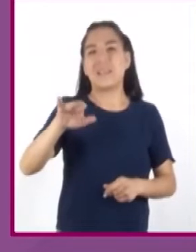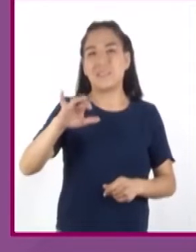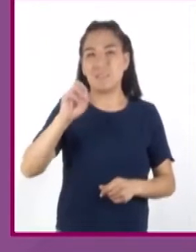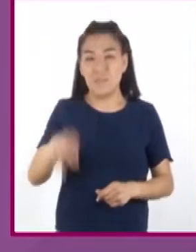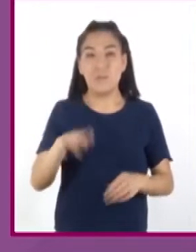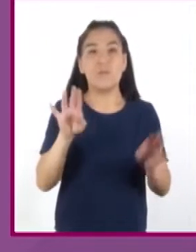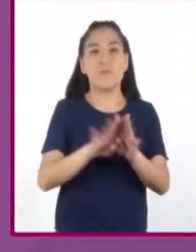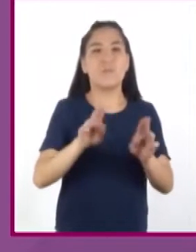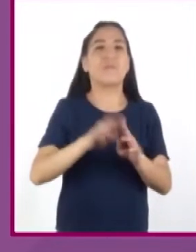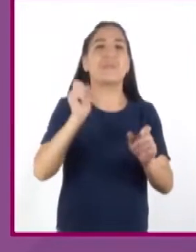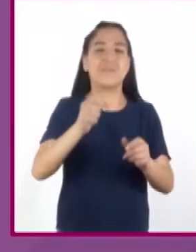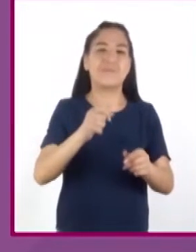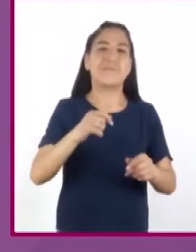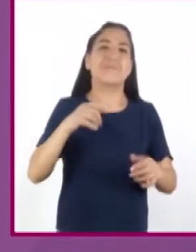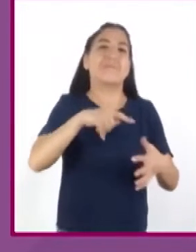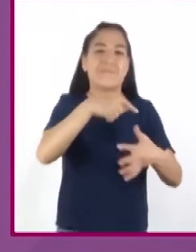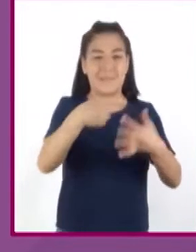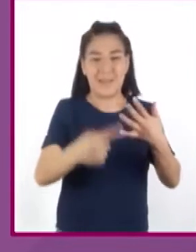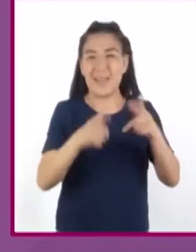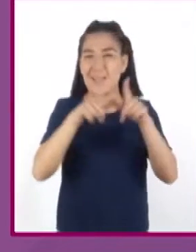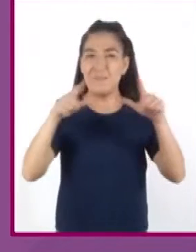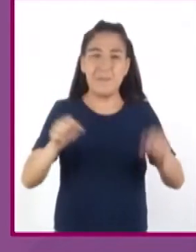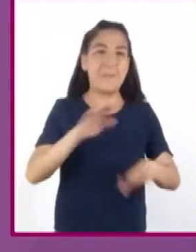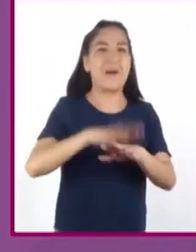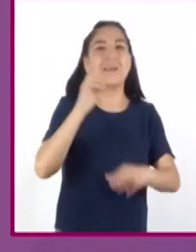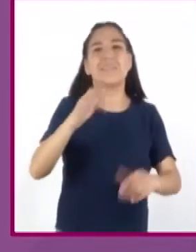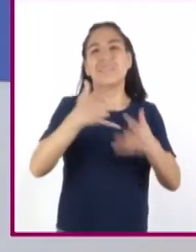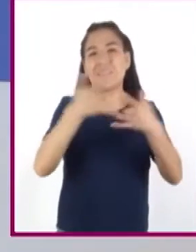riqueza lingüística vasta en historia y cultura.